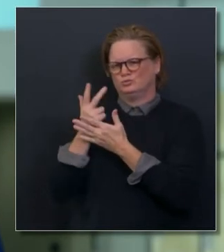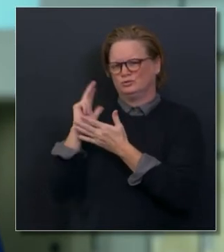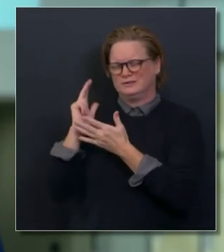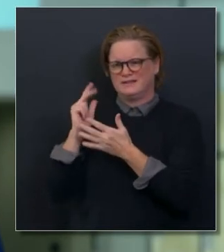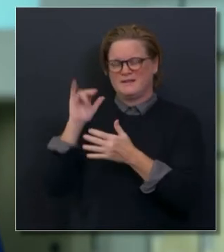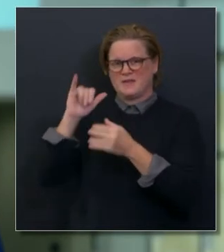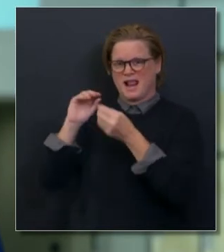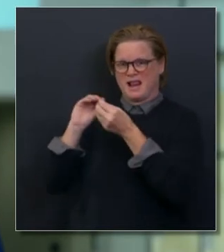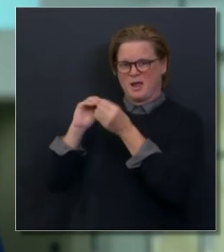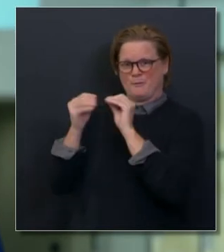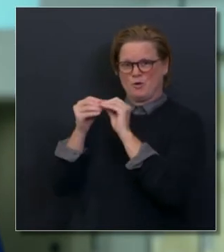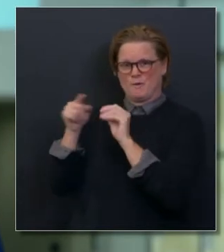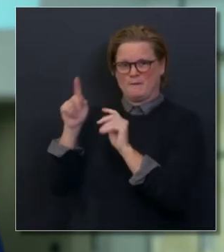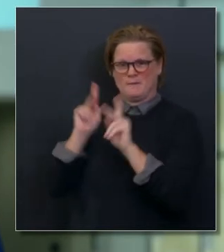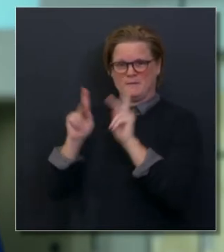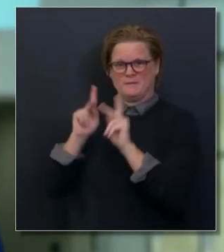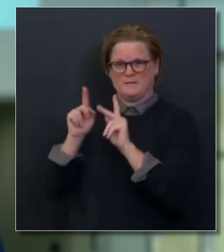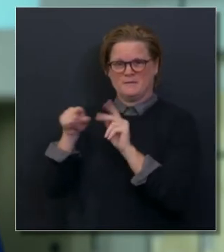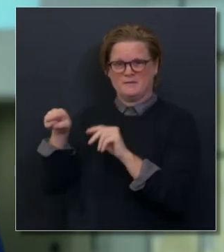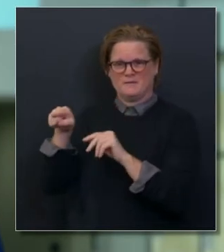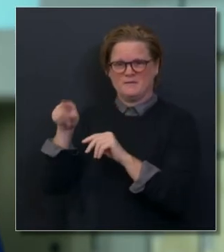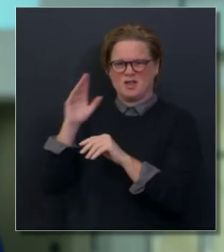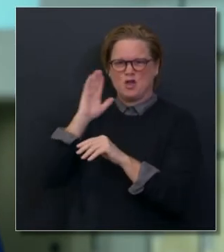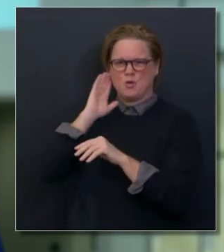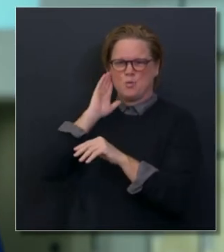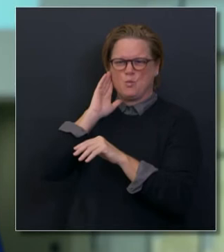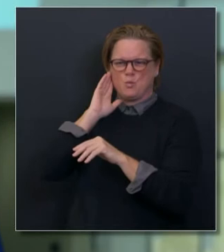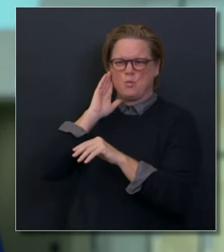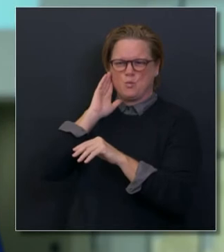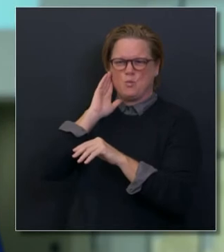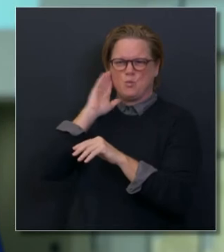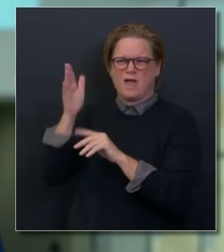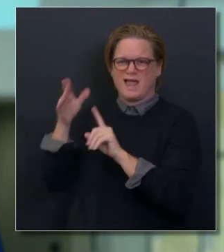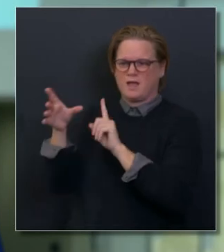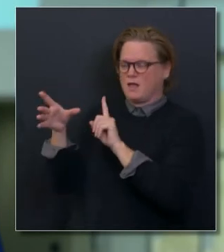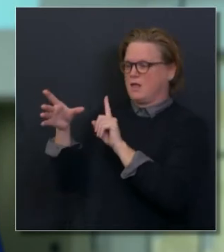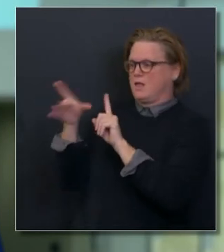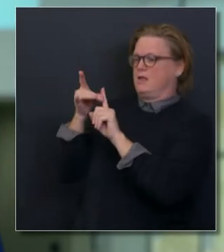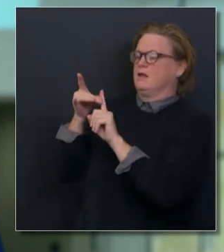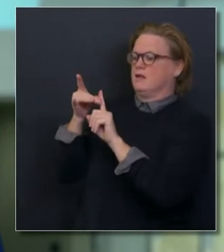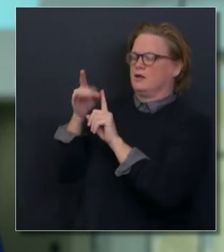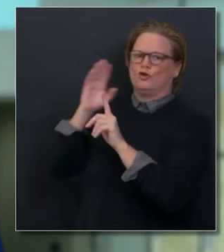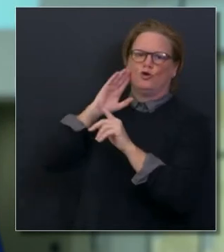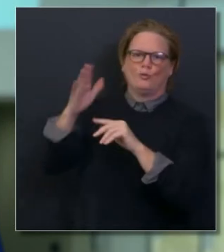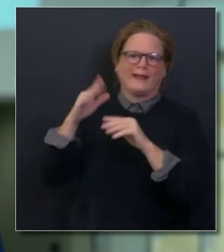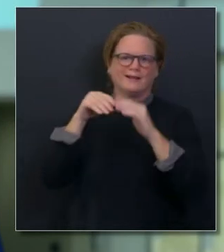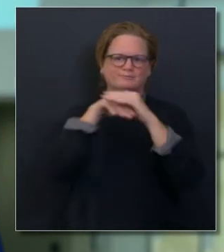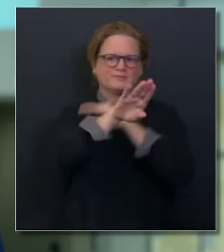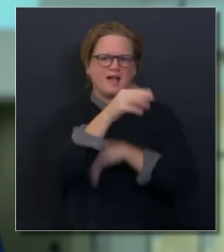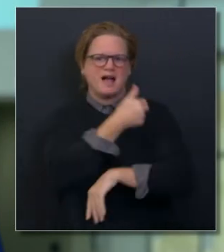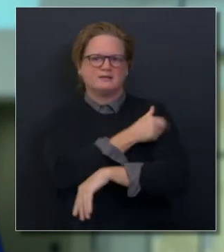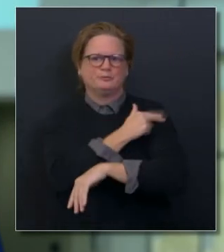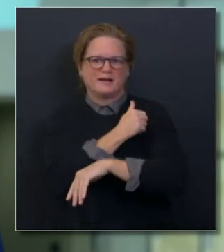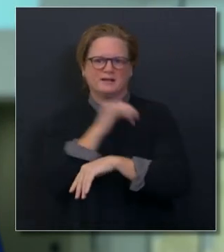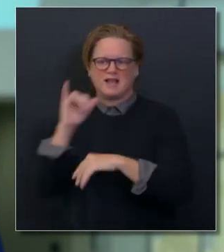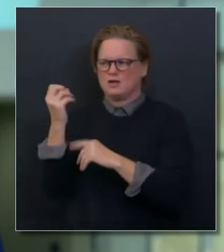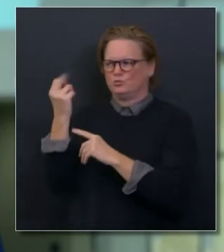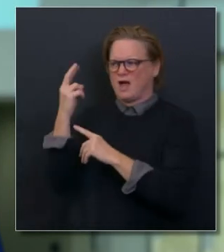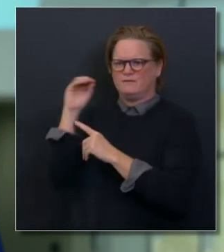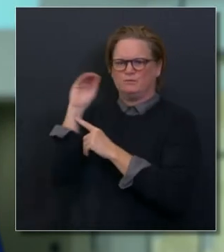de estos van a terminar en cuidados intensivos. Cuando el gobernador dice que las